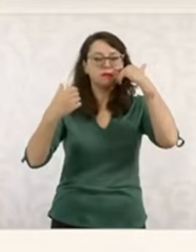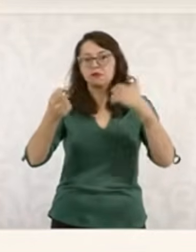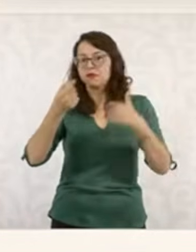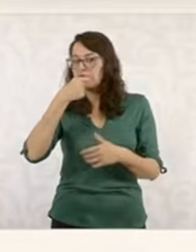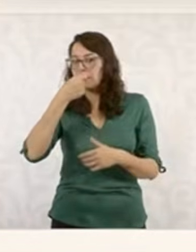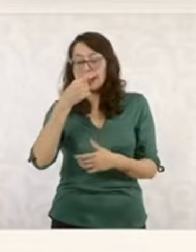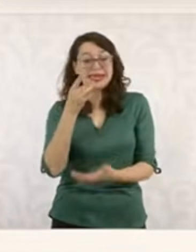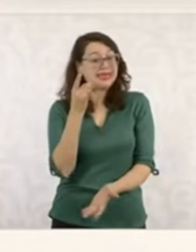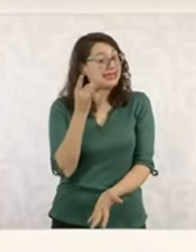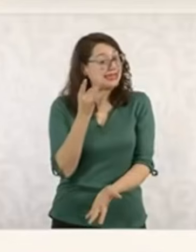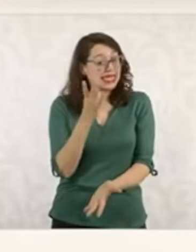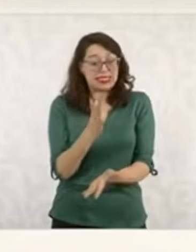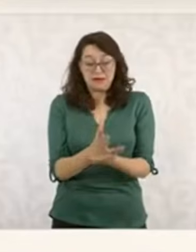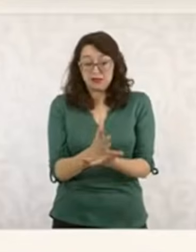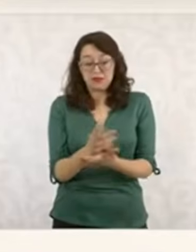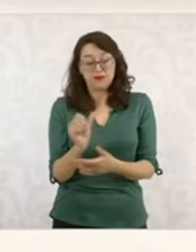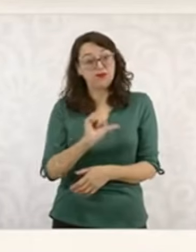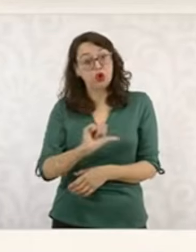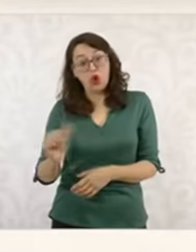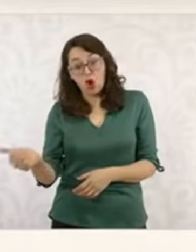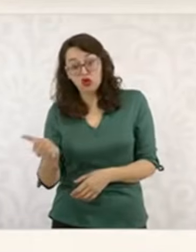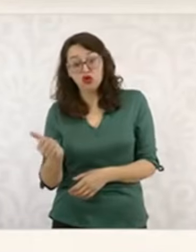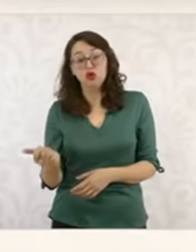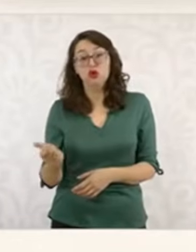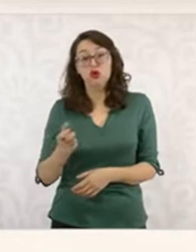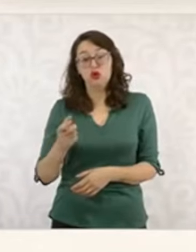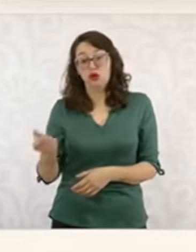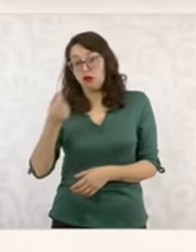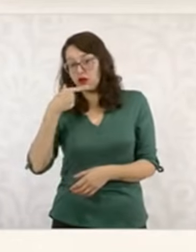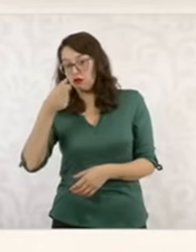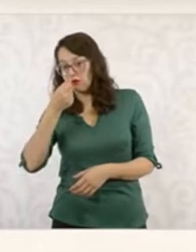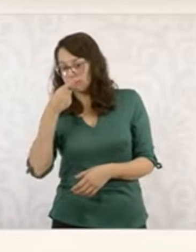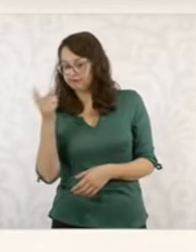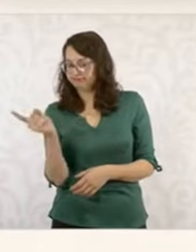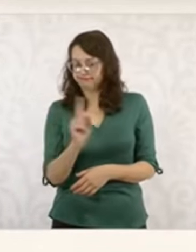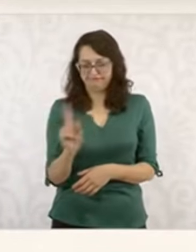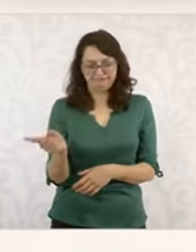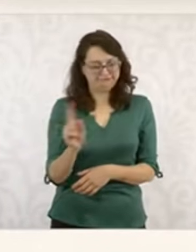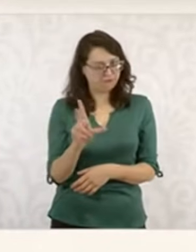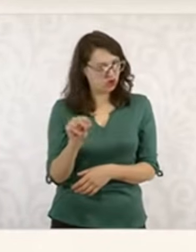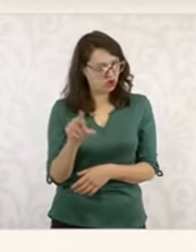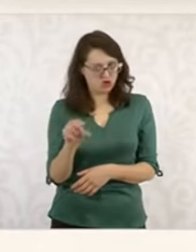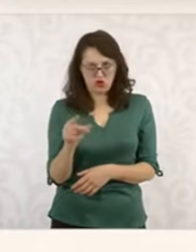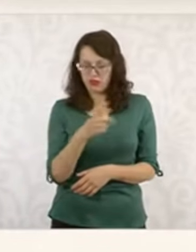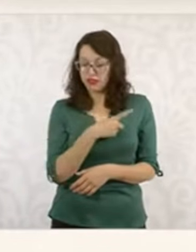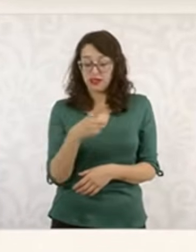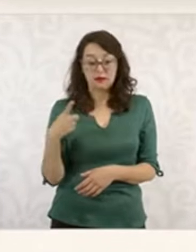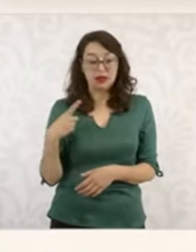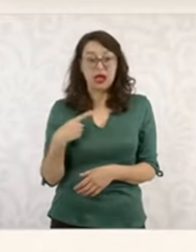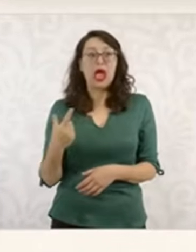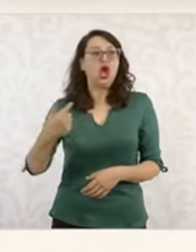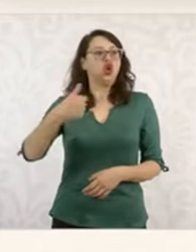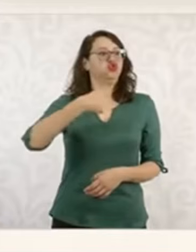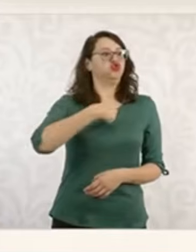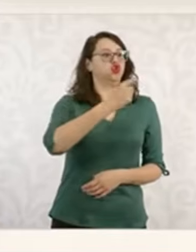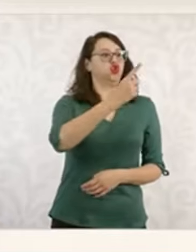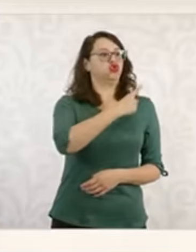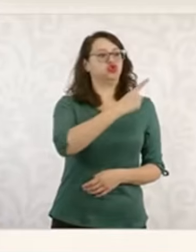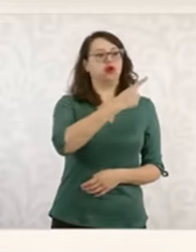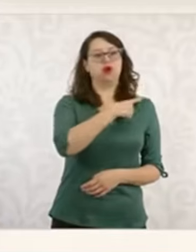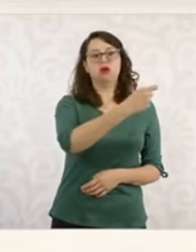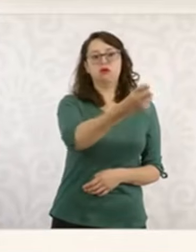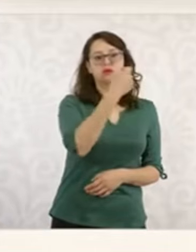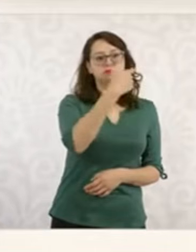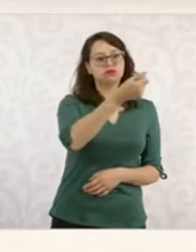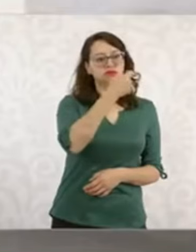y no tomar antibióticos. Entonces, la parte muy importante es no automedicarse cuando